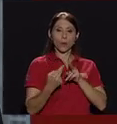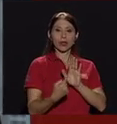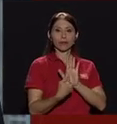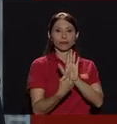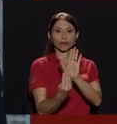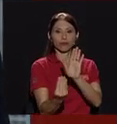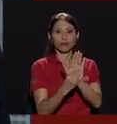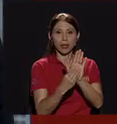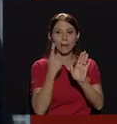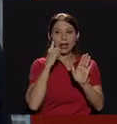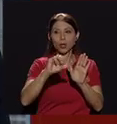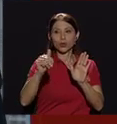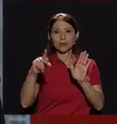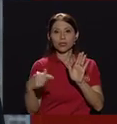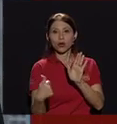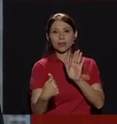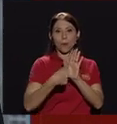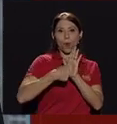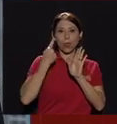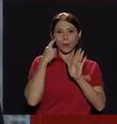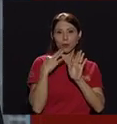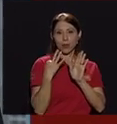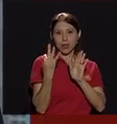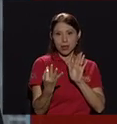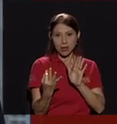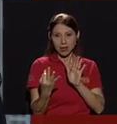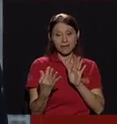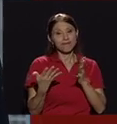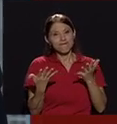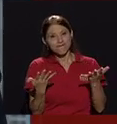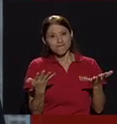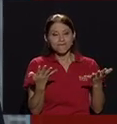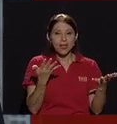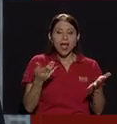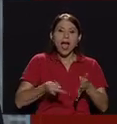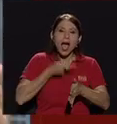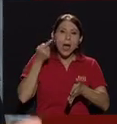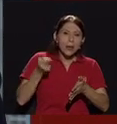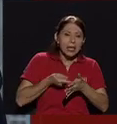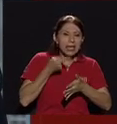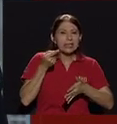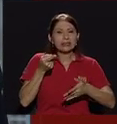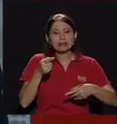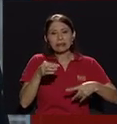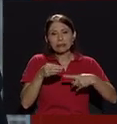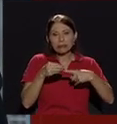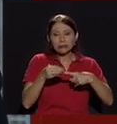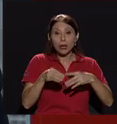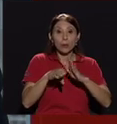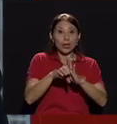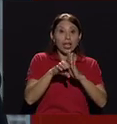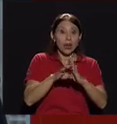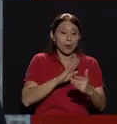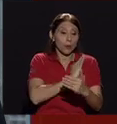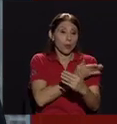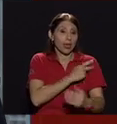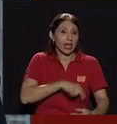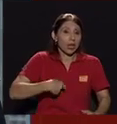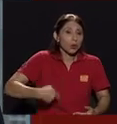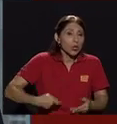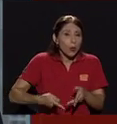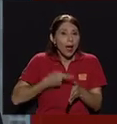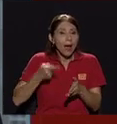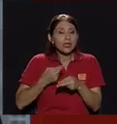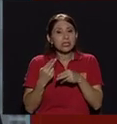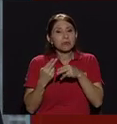menores, digamos, excepciones muy importantes, vemos, digamos, en cargos de nombramiento del Ejecutivo, mujeres